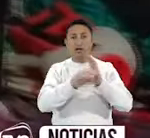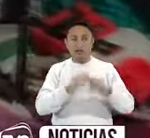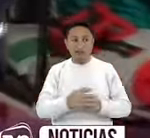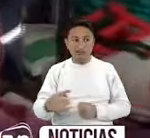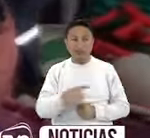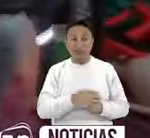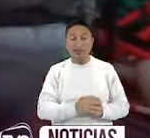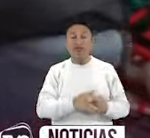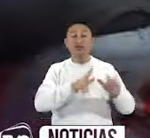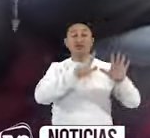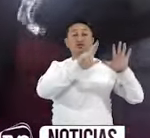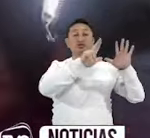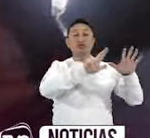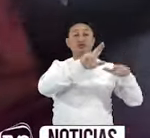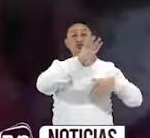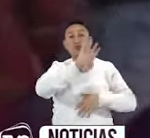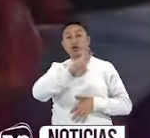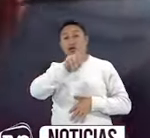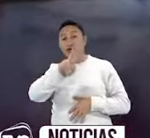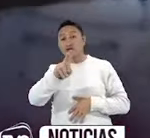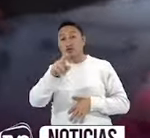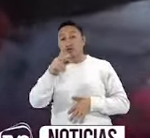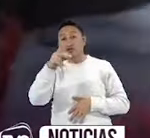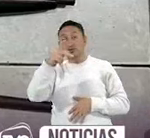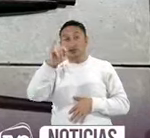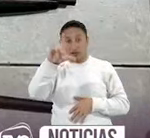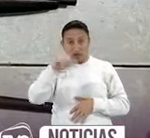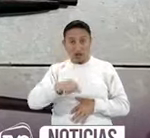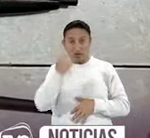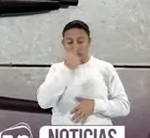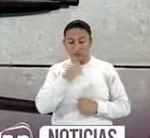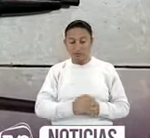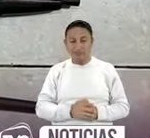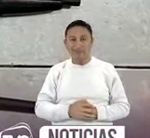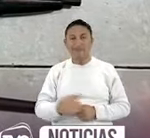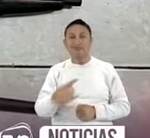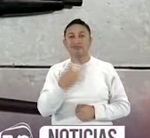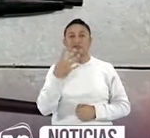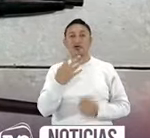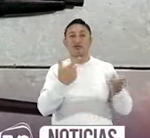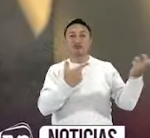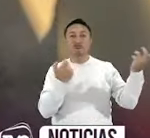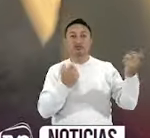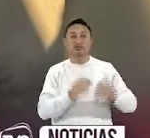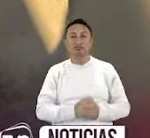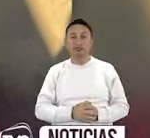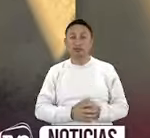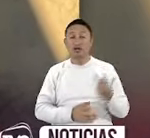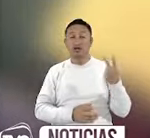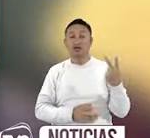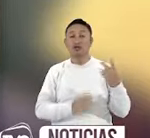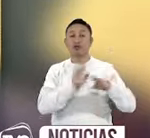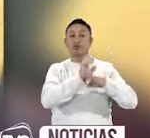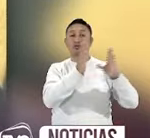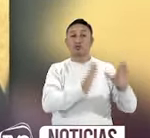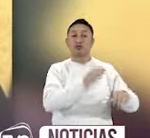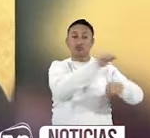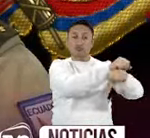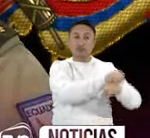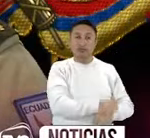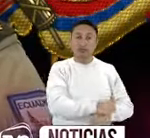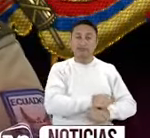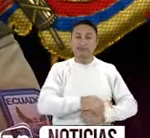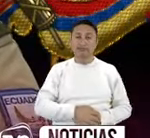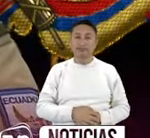842 kilos de clorhidrato de cocaína. Además, decomisaron 4 armas de fuego y 2 ecuatorianos fueron detenidos. Básicamente,